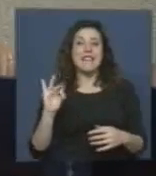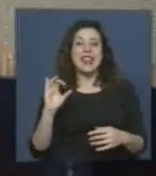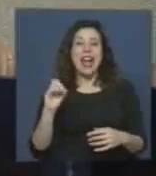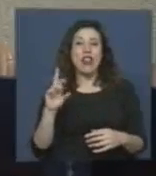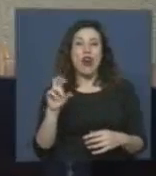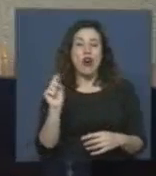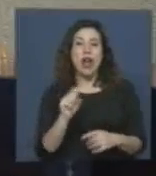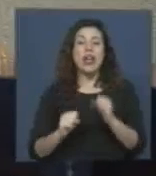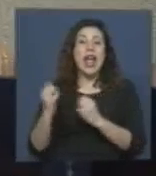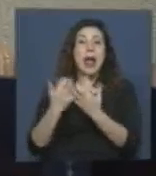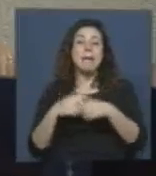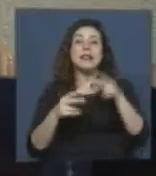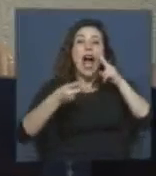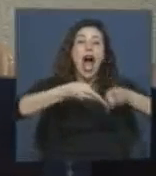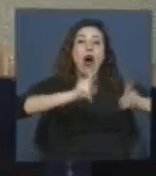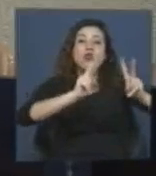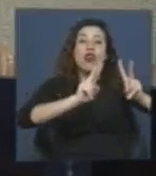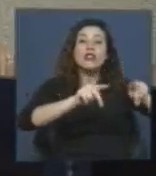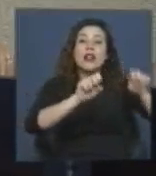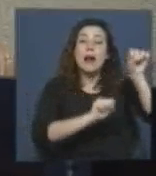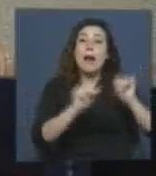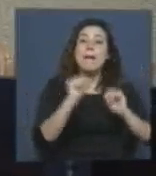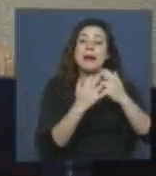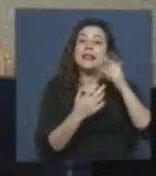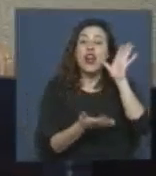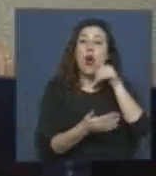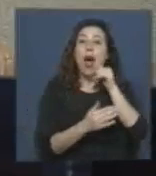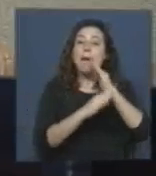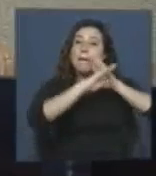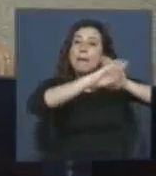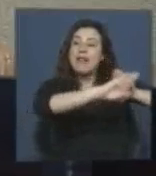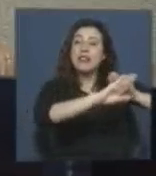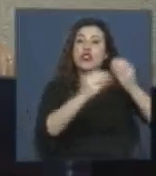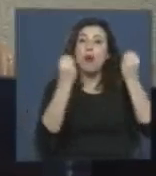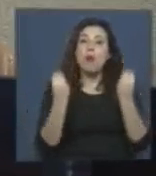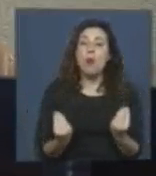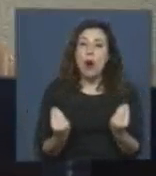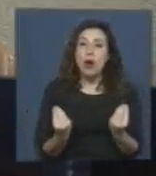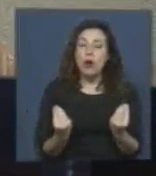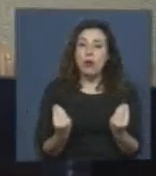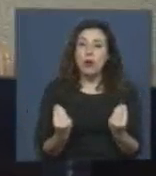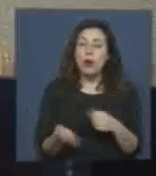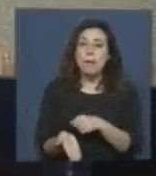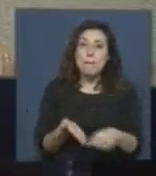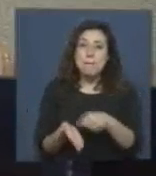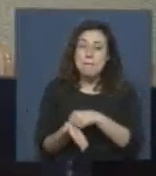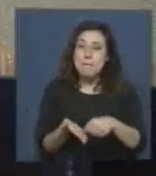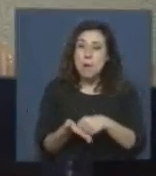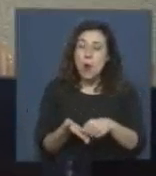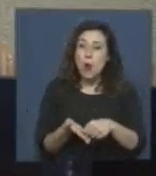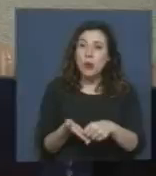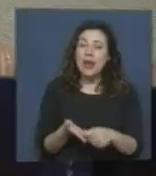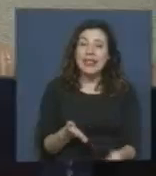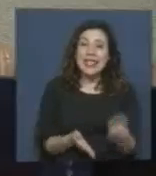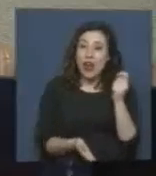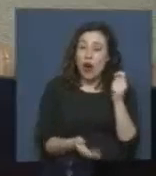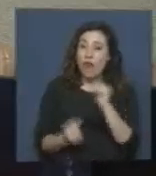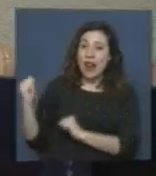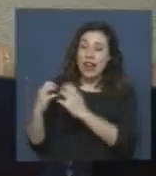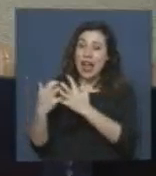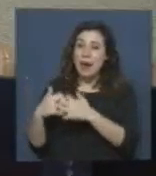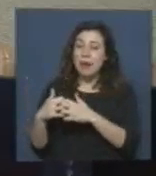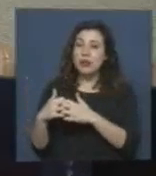empresa que no tenía un sistema de prevención adecuado y eficaz. que las multas impuestas a las empresas